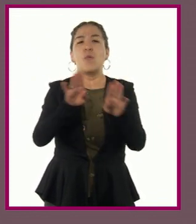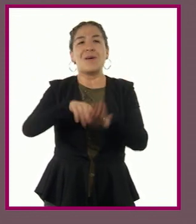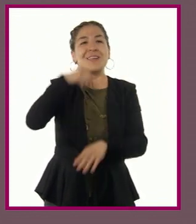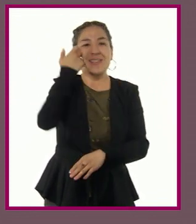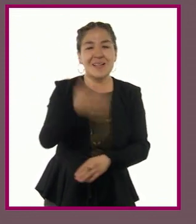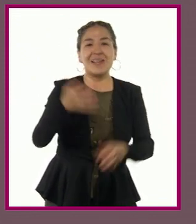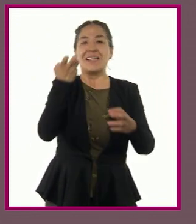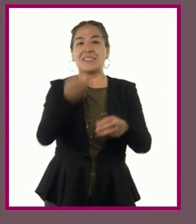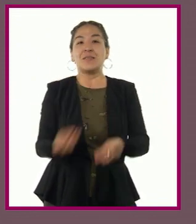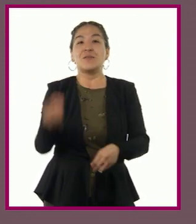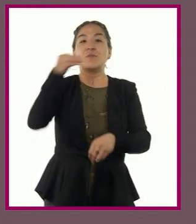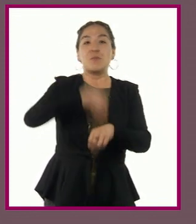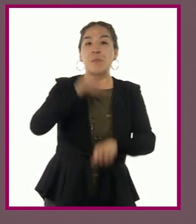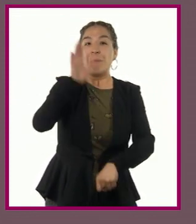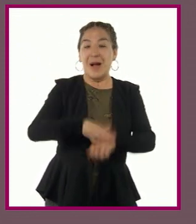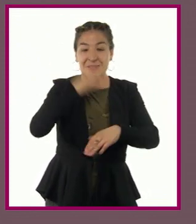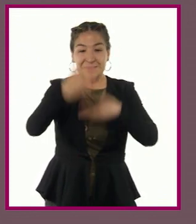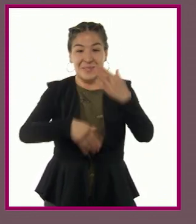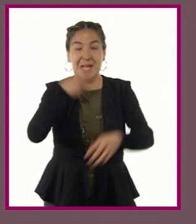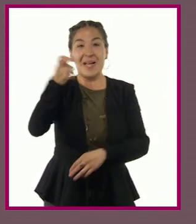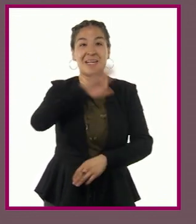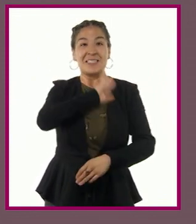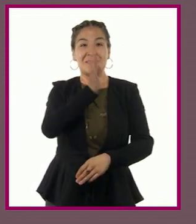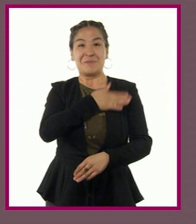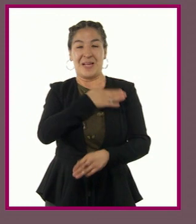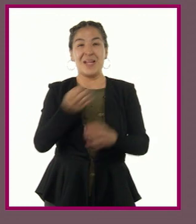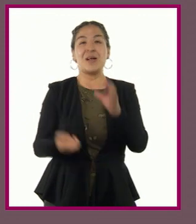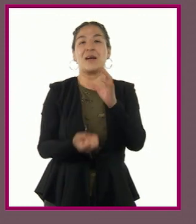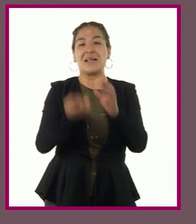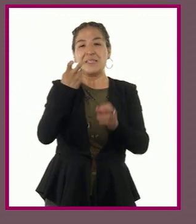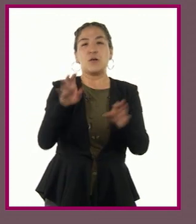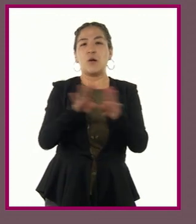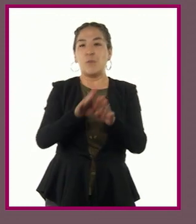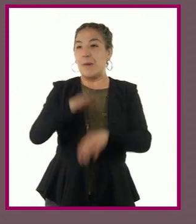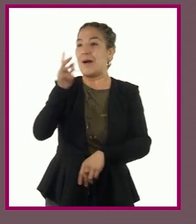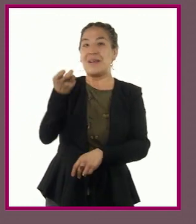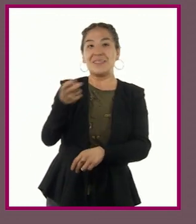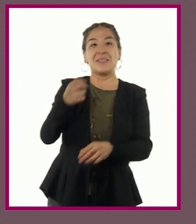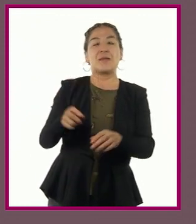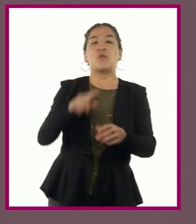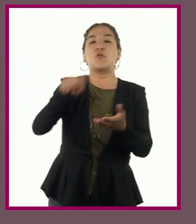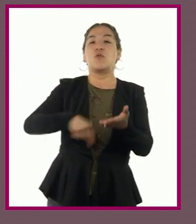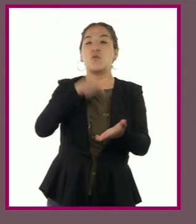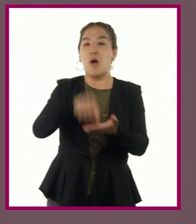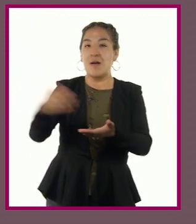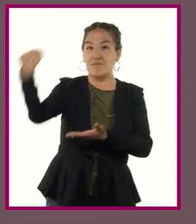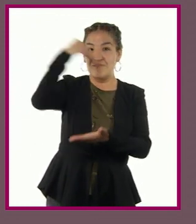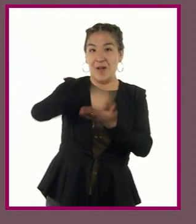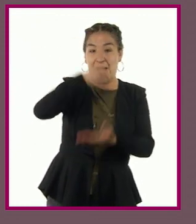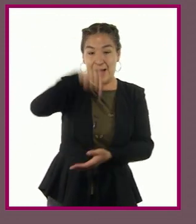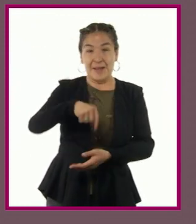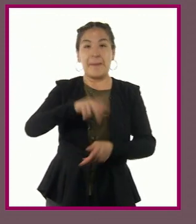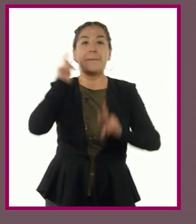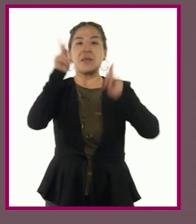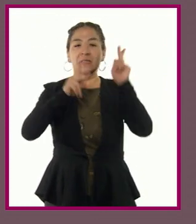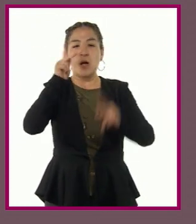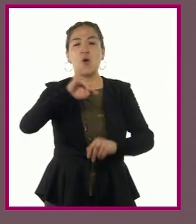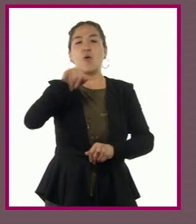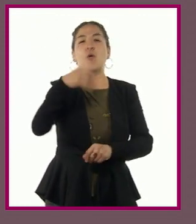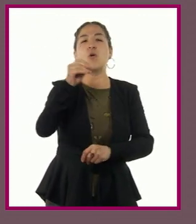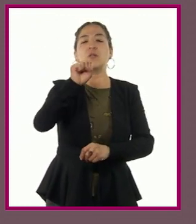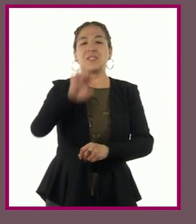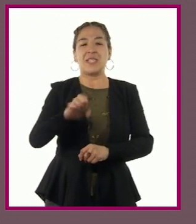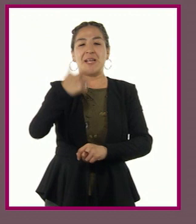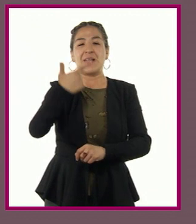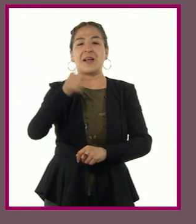incrementar la riqueza que España recibía de la Nueva España, decidió enviar al visitador general José de Gálvez